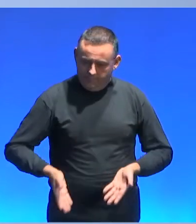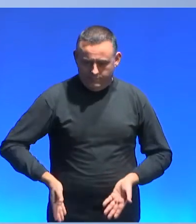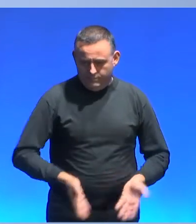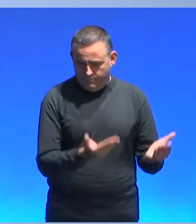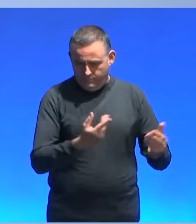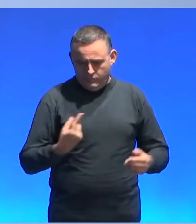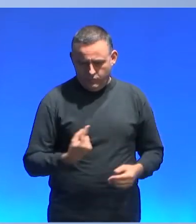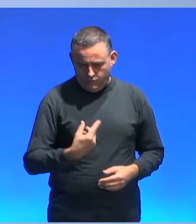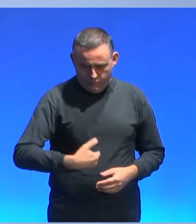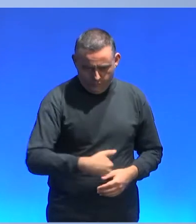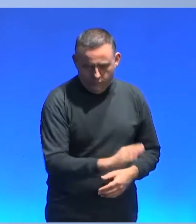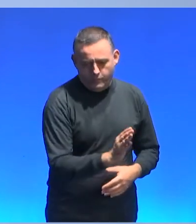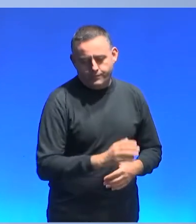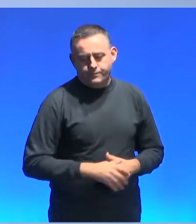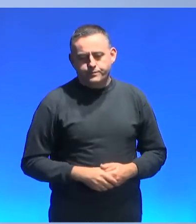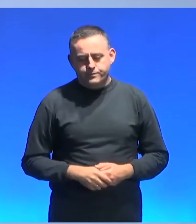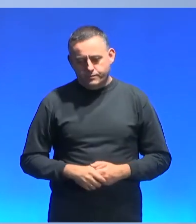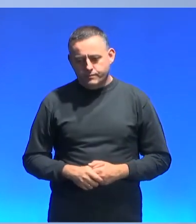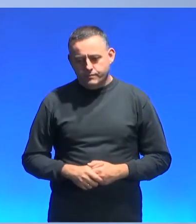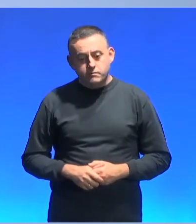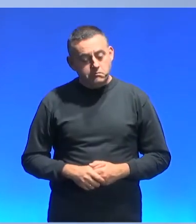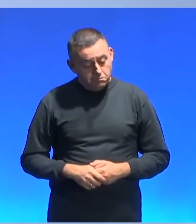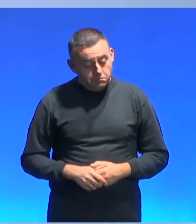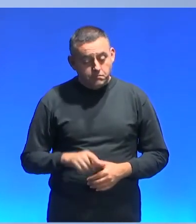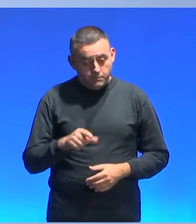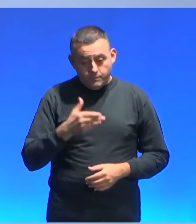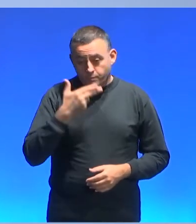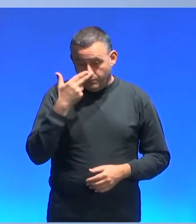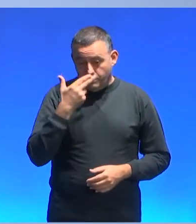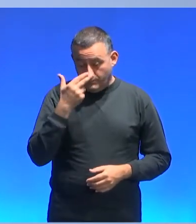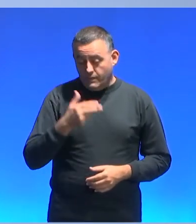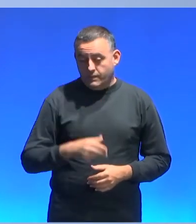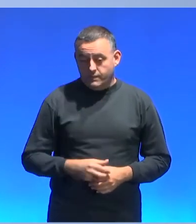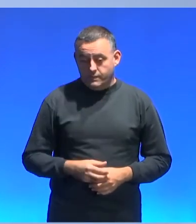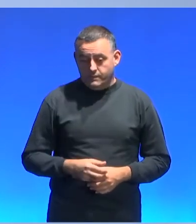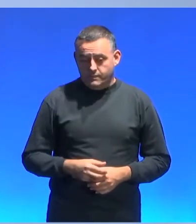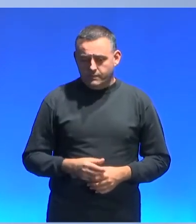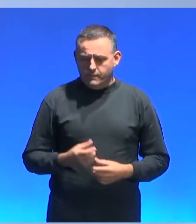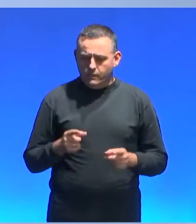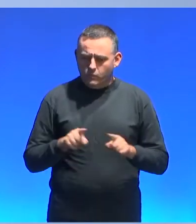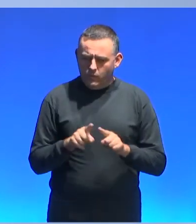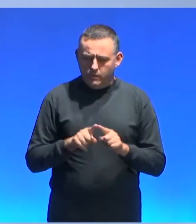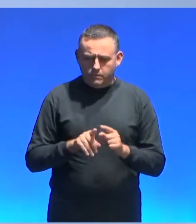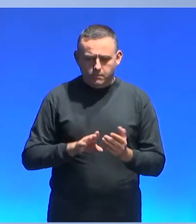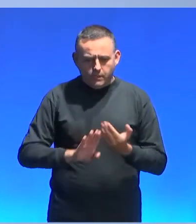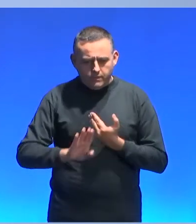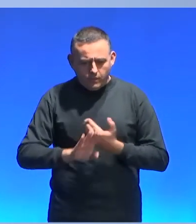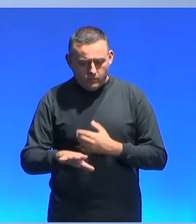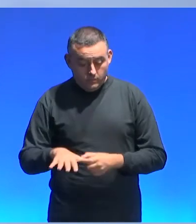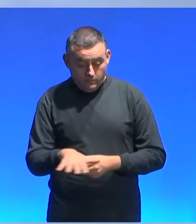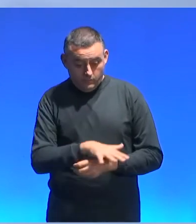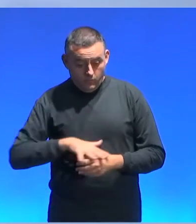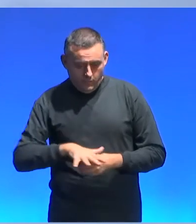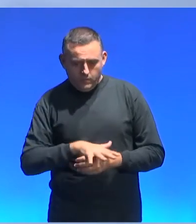reconstruye un vecindario moderno, decimos, una solidaridad.